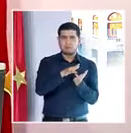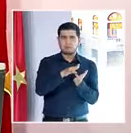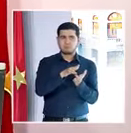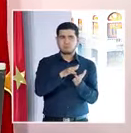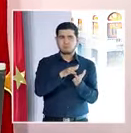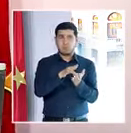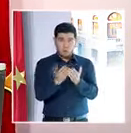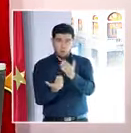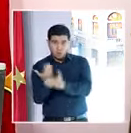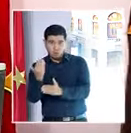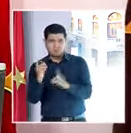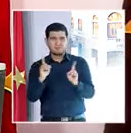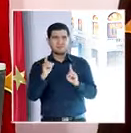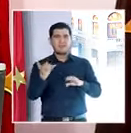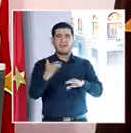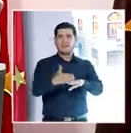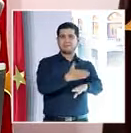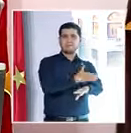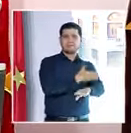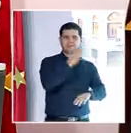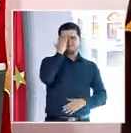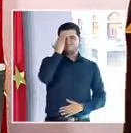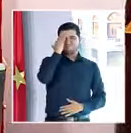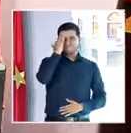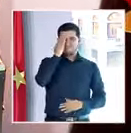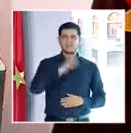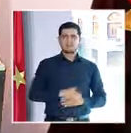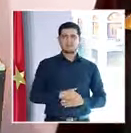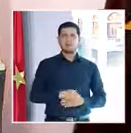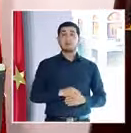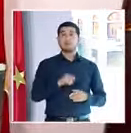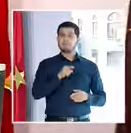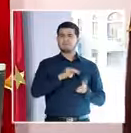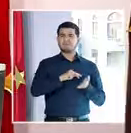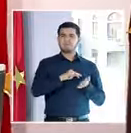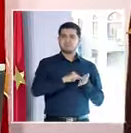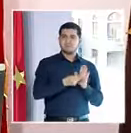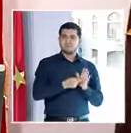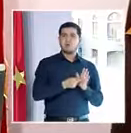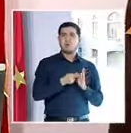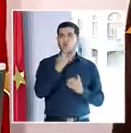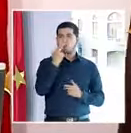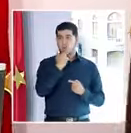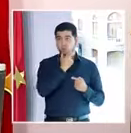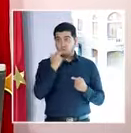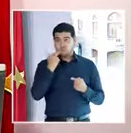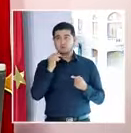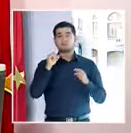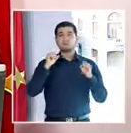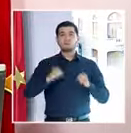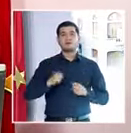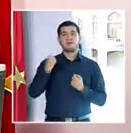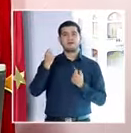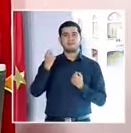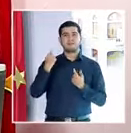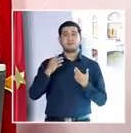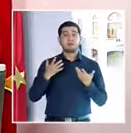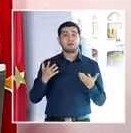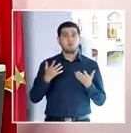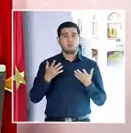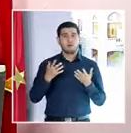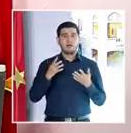novedoso. Es un ejercicio que significó compromiso y entender cómo a través del